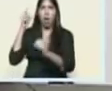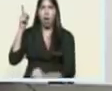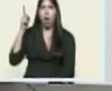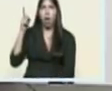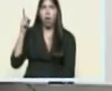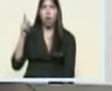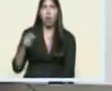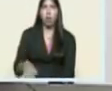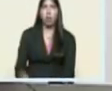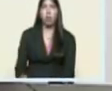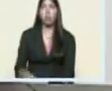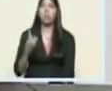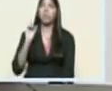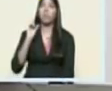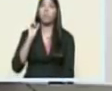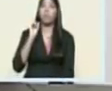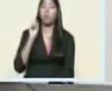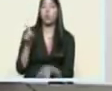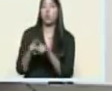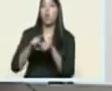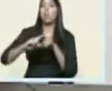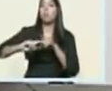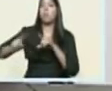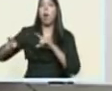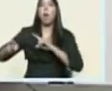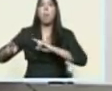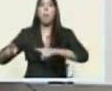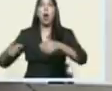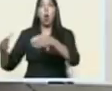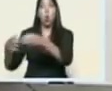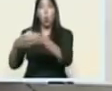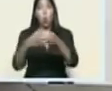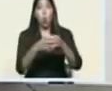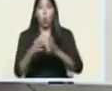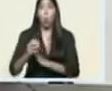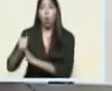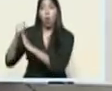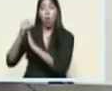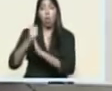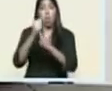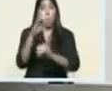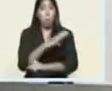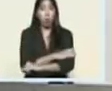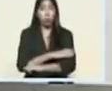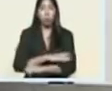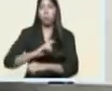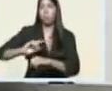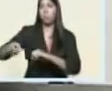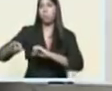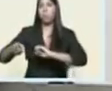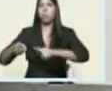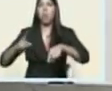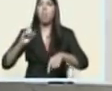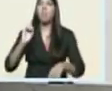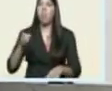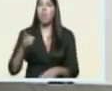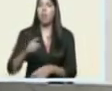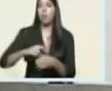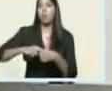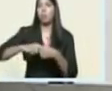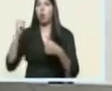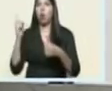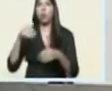Venezuela, le da órdenes a los partidos, a los jefes políticos de la oposición, de retirarse de